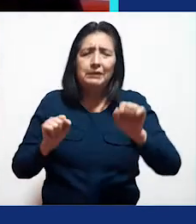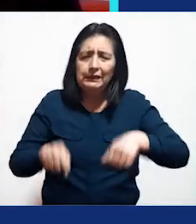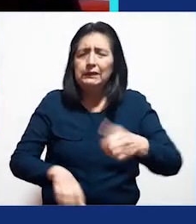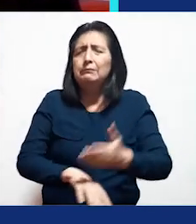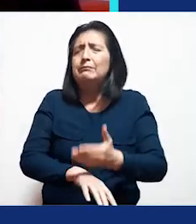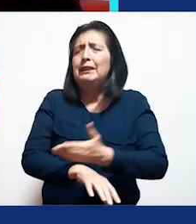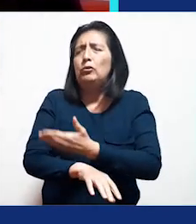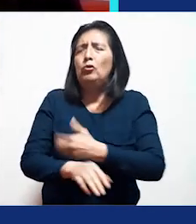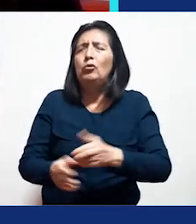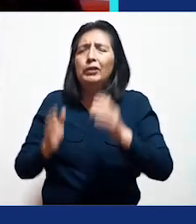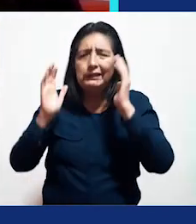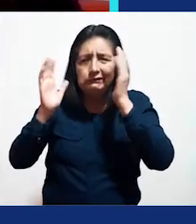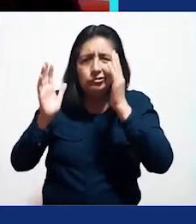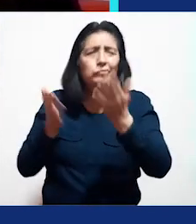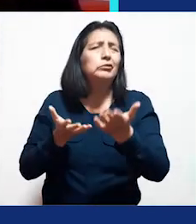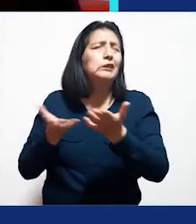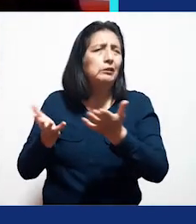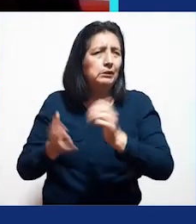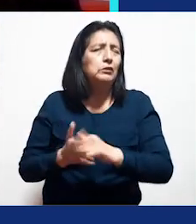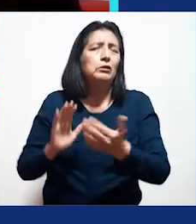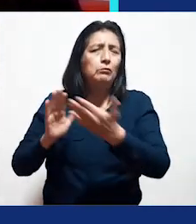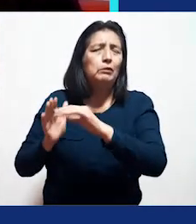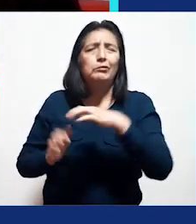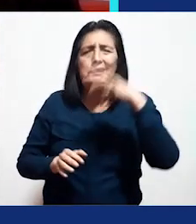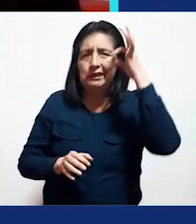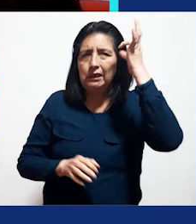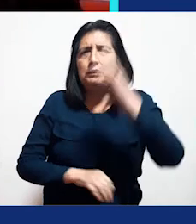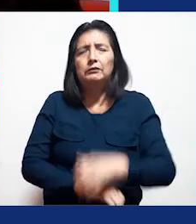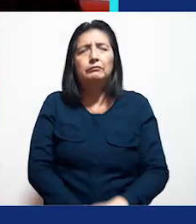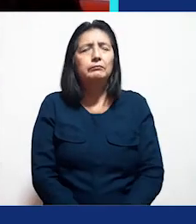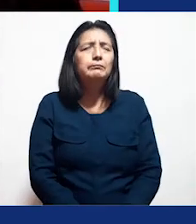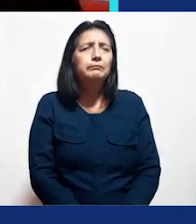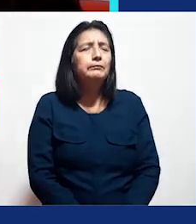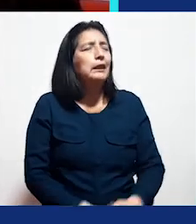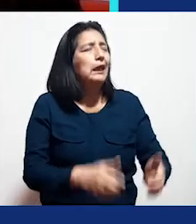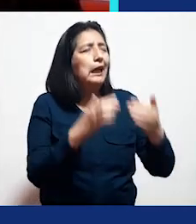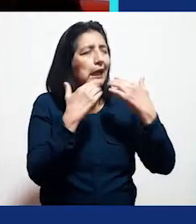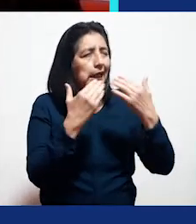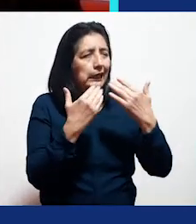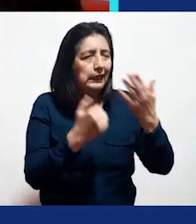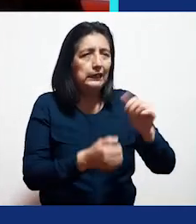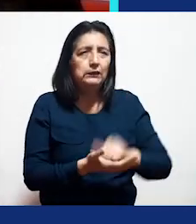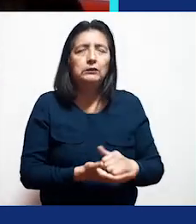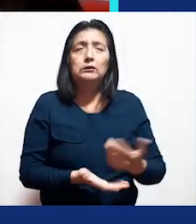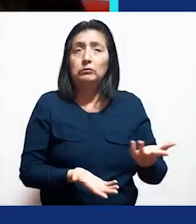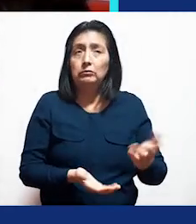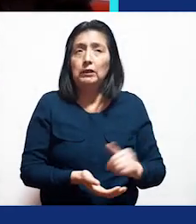su atención en materia de pueblos indígenas. Muchas gracias.